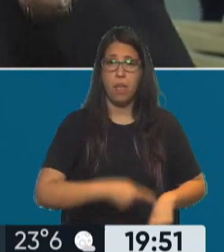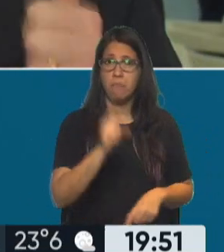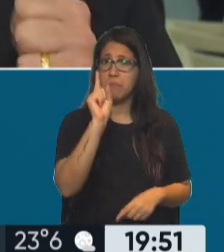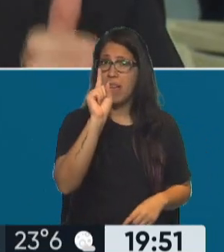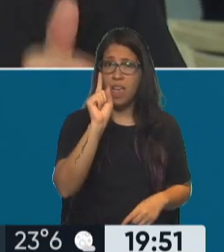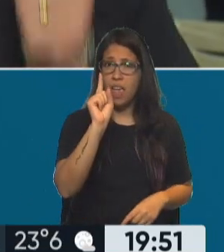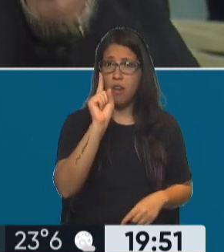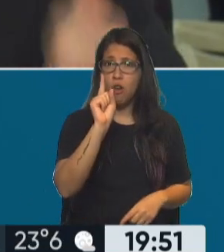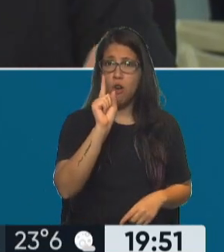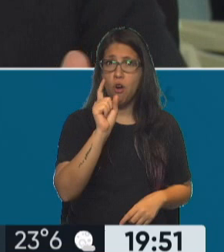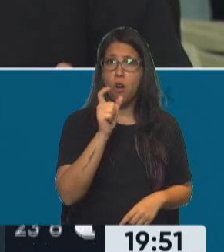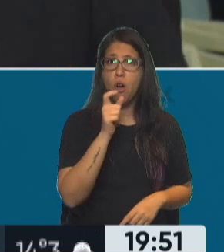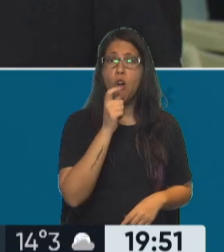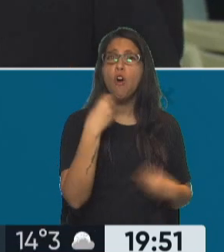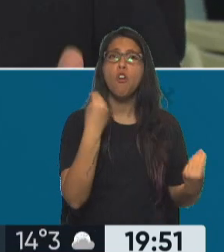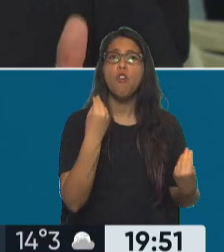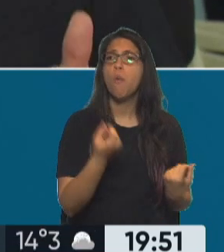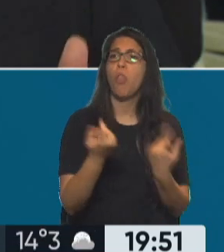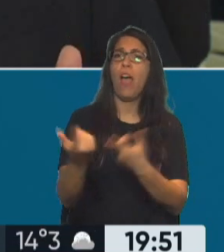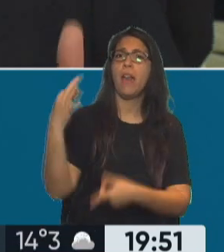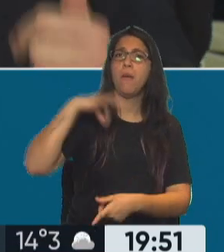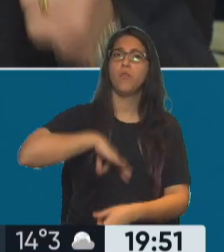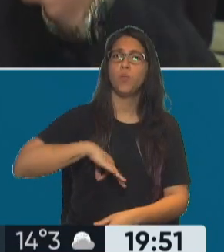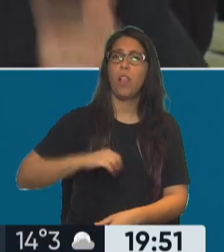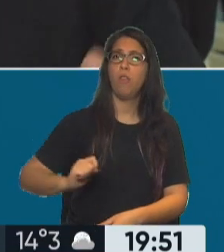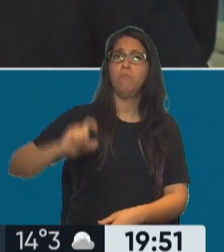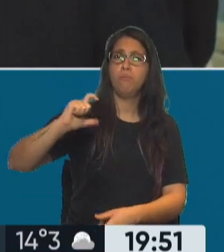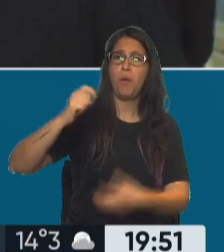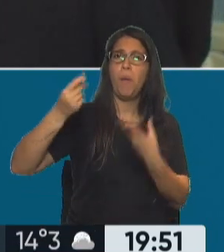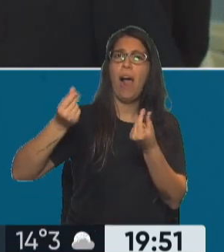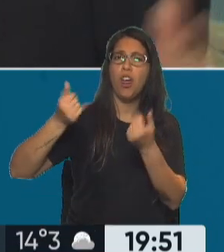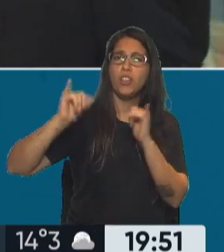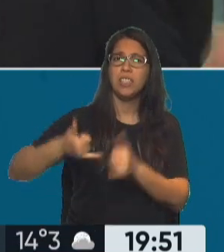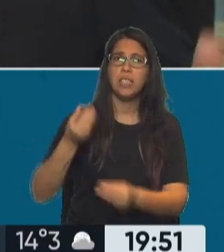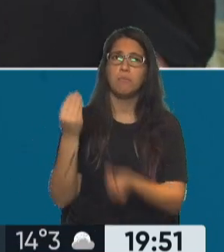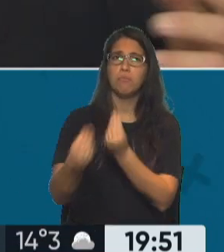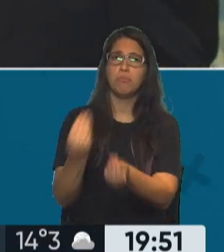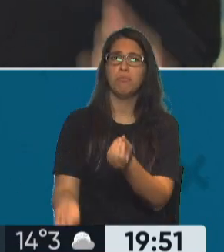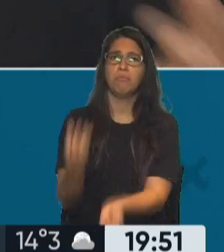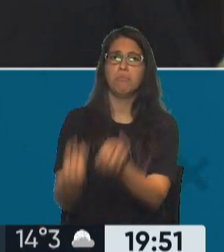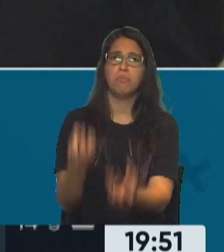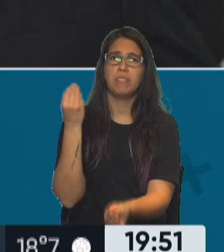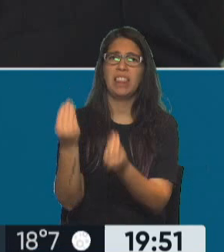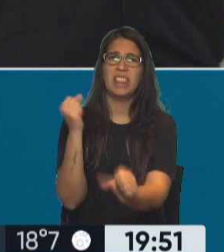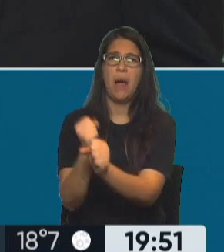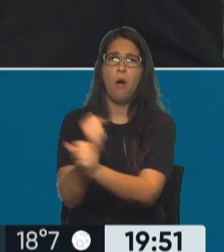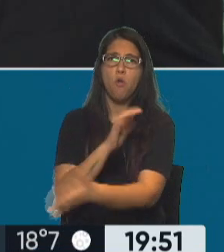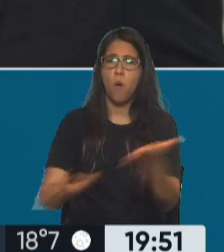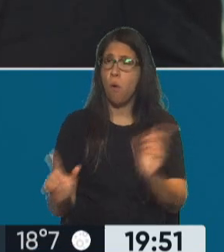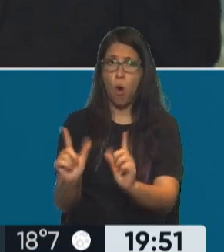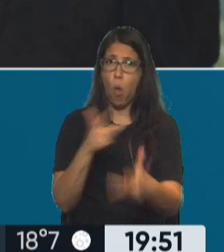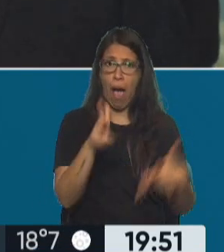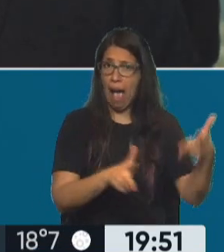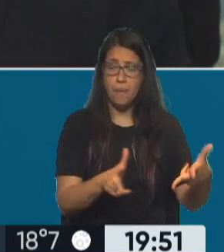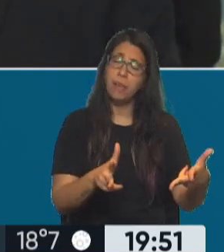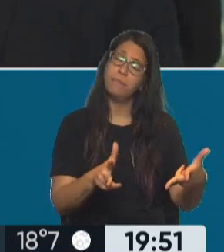dicen una palabra de cómo devolverle poder adquisitivo al salario, de cómo generar puestos de trabajo, bueno, me parece que de estas cosas son las que tenemos que hablar